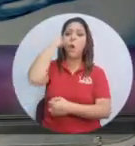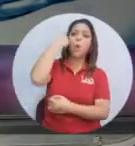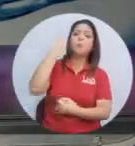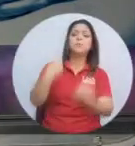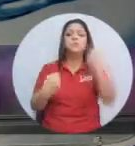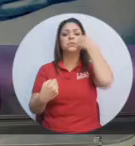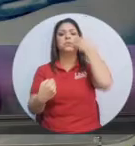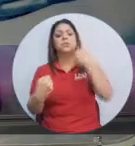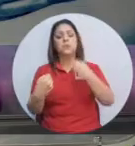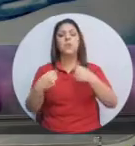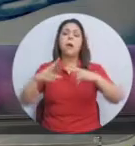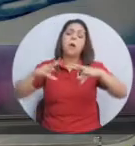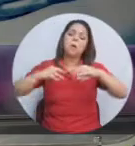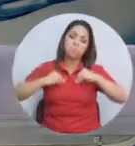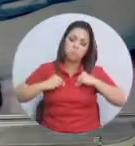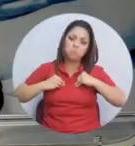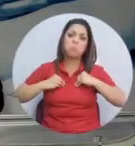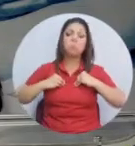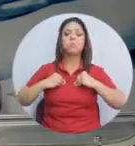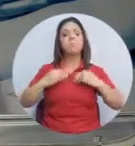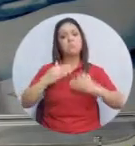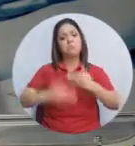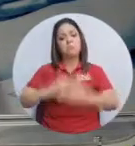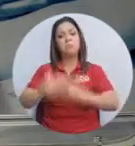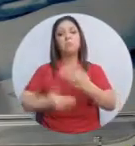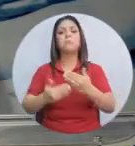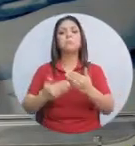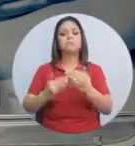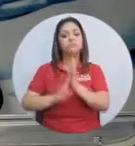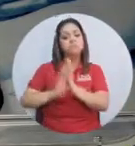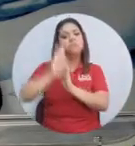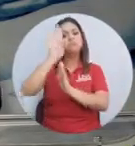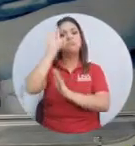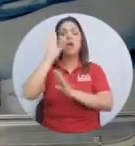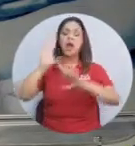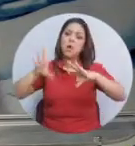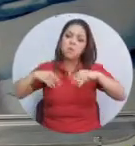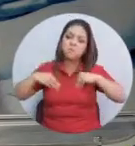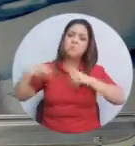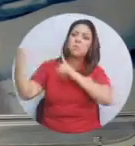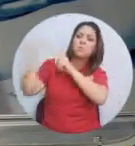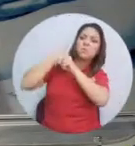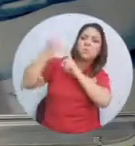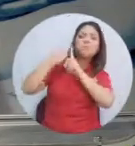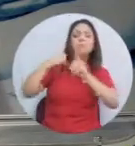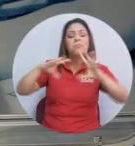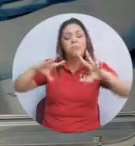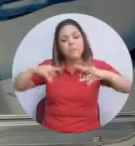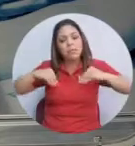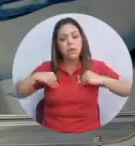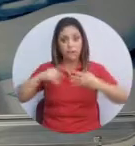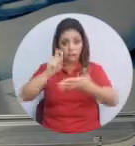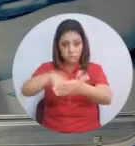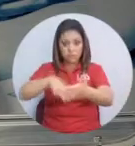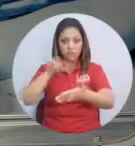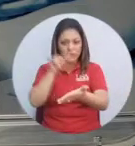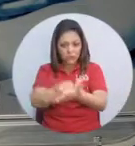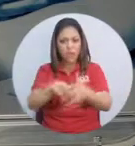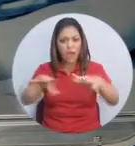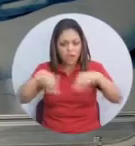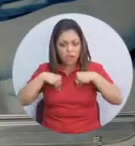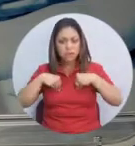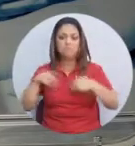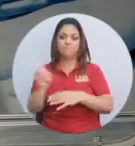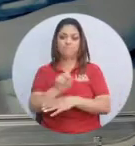golpes le preparan para la vida, le generan habilidades y que las violencias a las que se va a enfrentar también lo van a preparar para la vida.